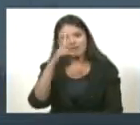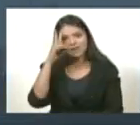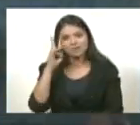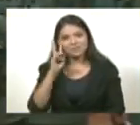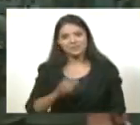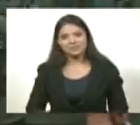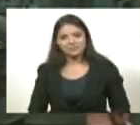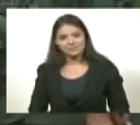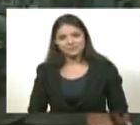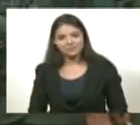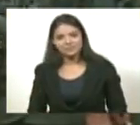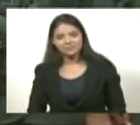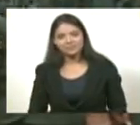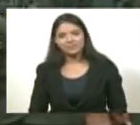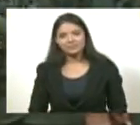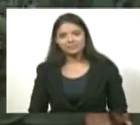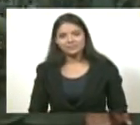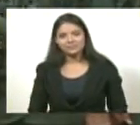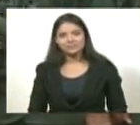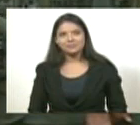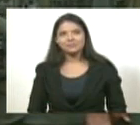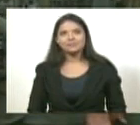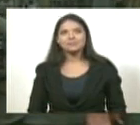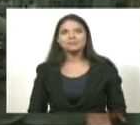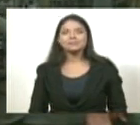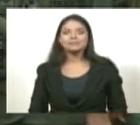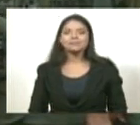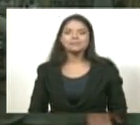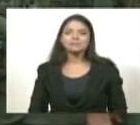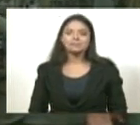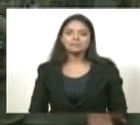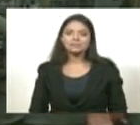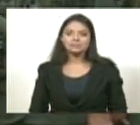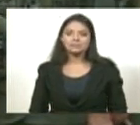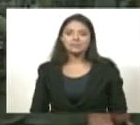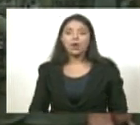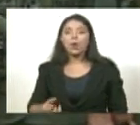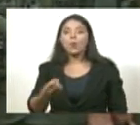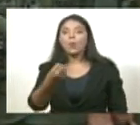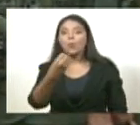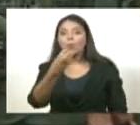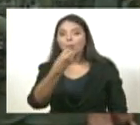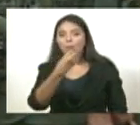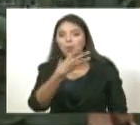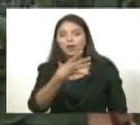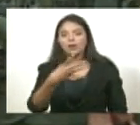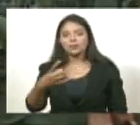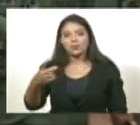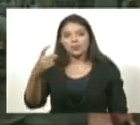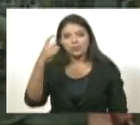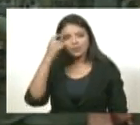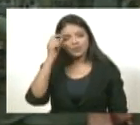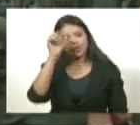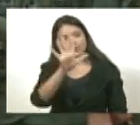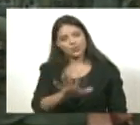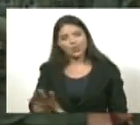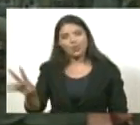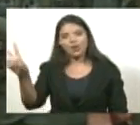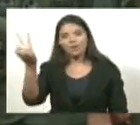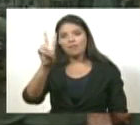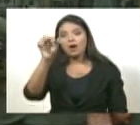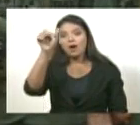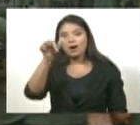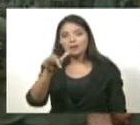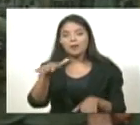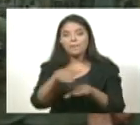López. Pase postura militar. Muy buenos días a toda Venezuela. Nos encontramos aquí en el